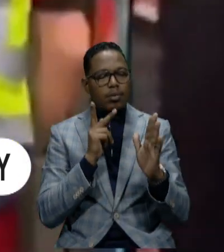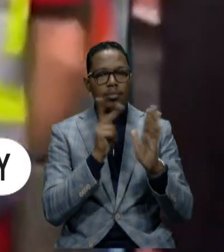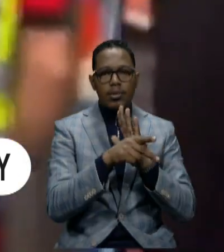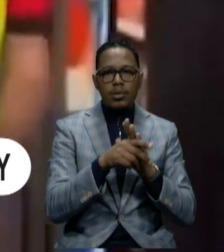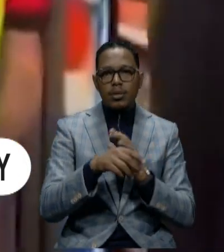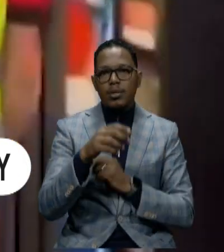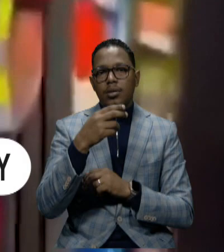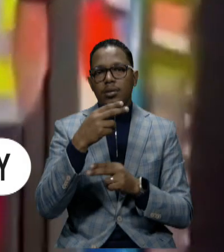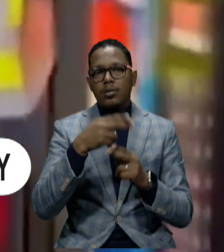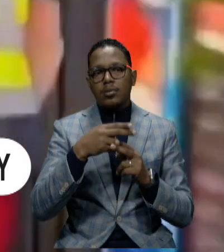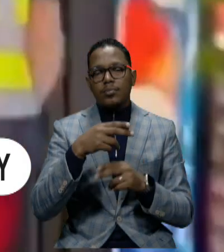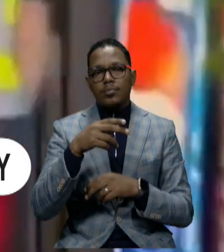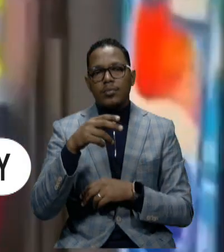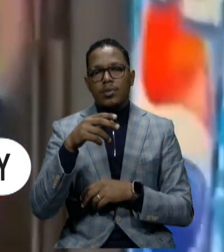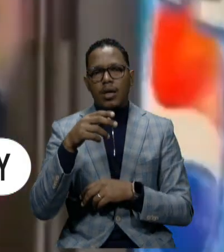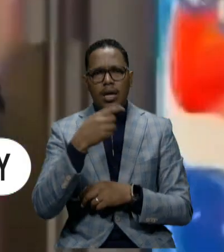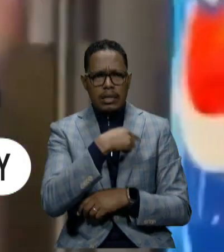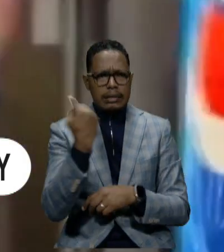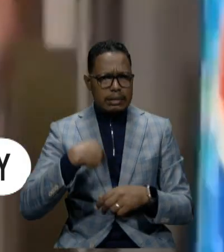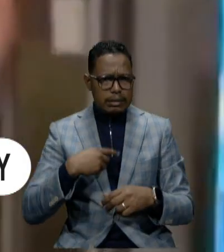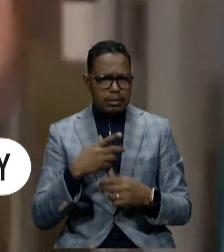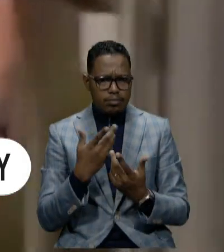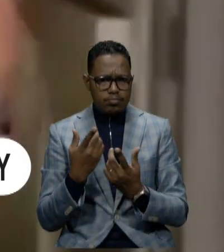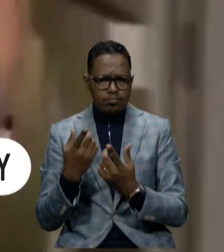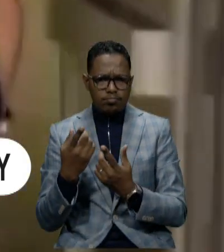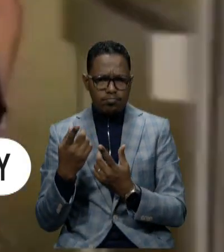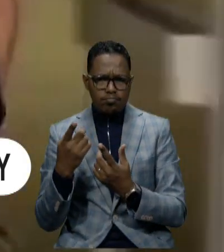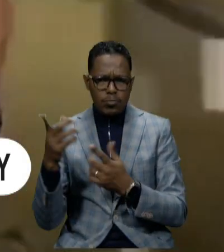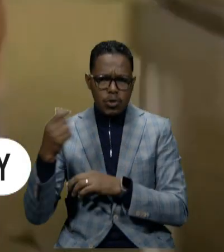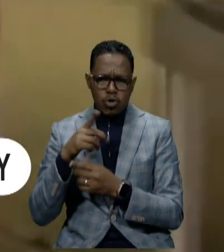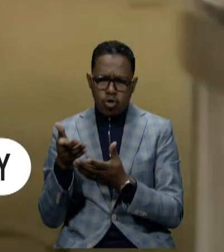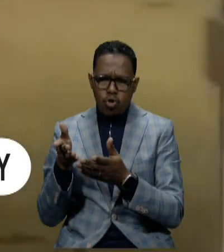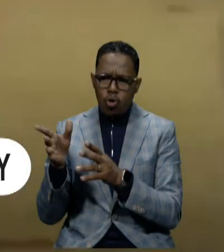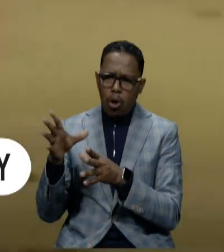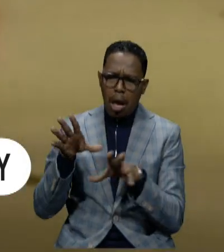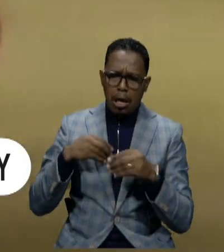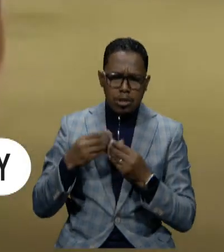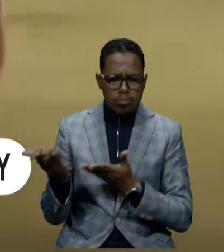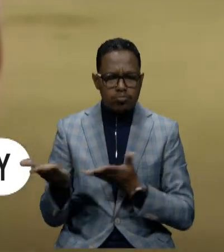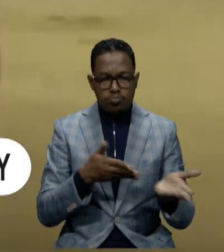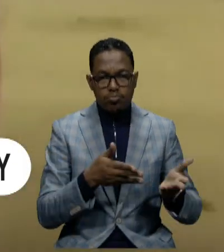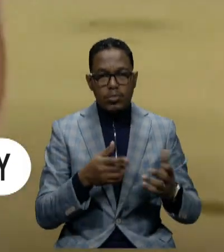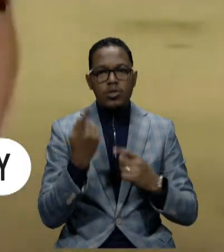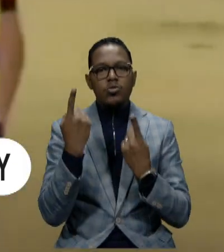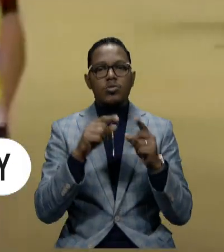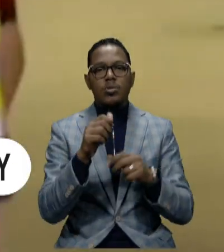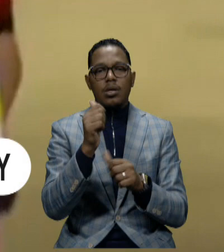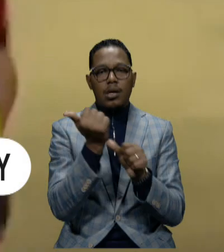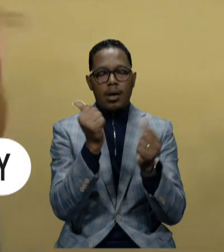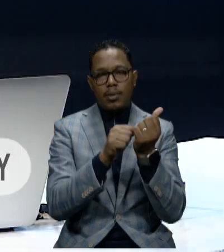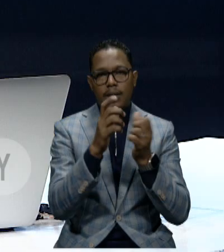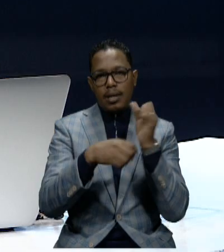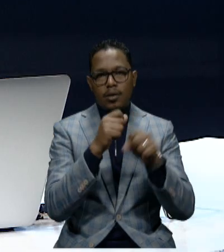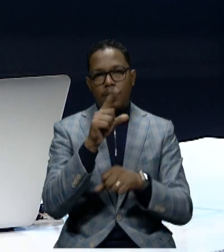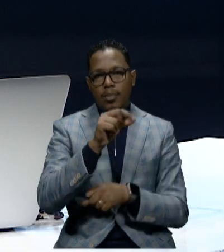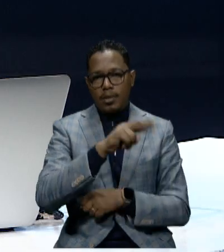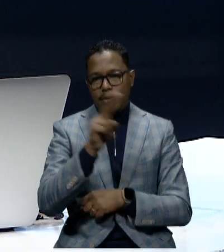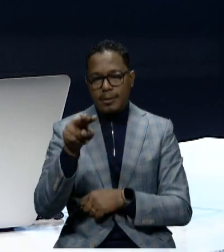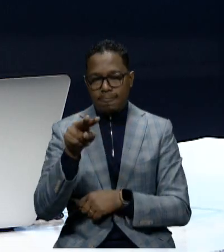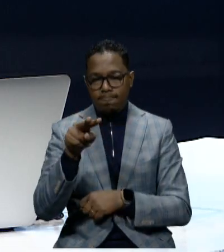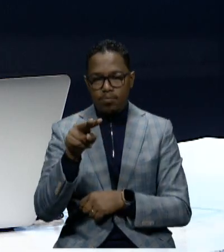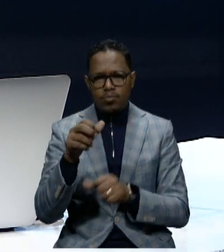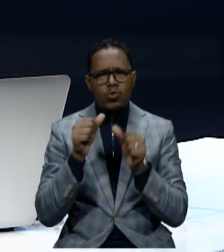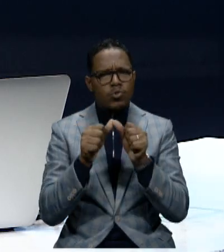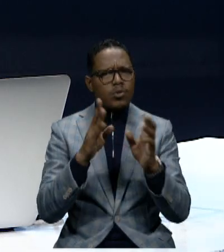chino de apellido Lee. Se recuerda que este hecho, pues, se desarrolló en abril de 2022. Mantenga la sintonía